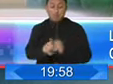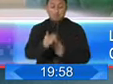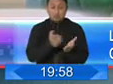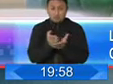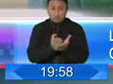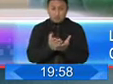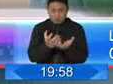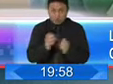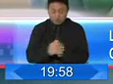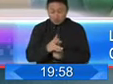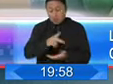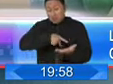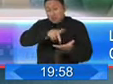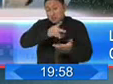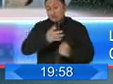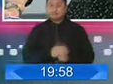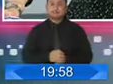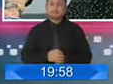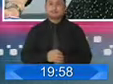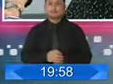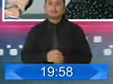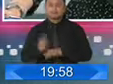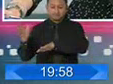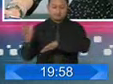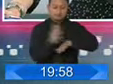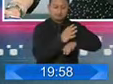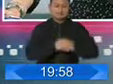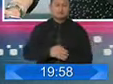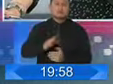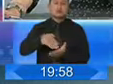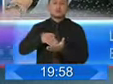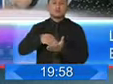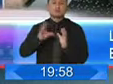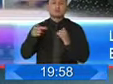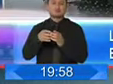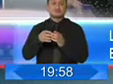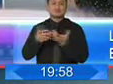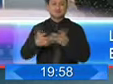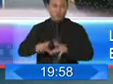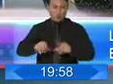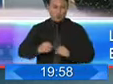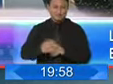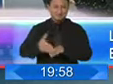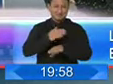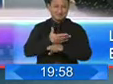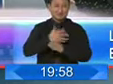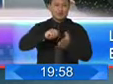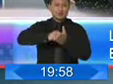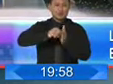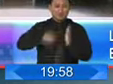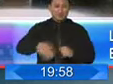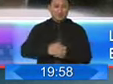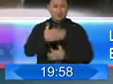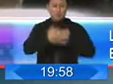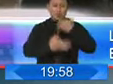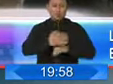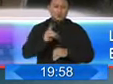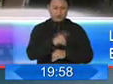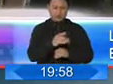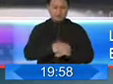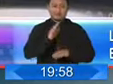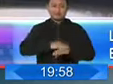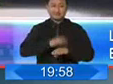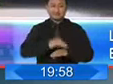por este tipo de servicio. Y los miembros de la Comisión Anticorrupción, que fueron enjuiciados por el Contralor por calumnia,